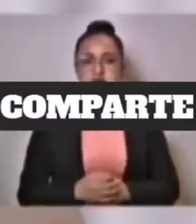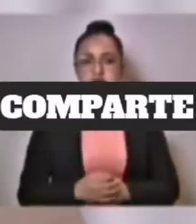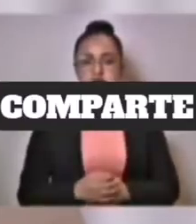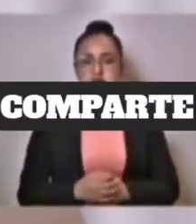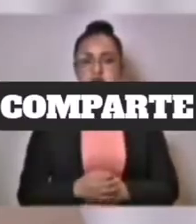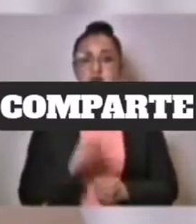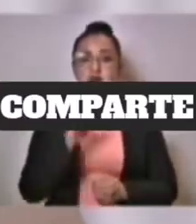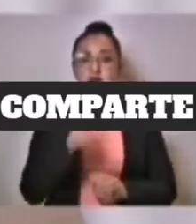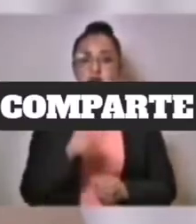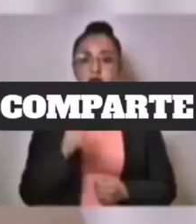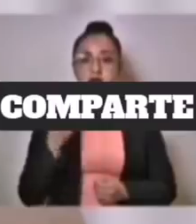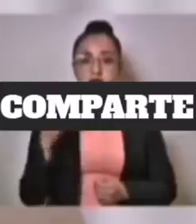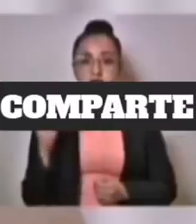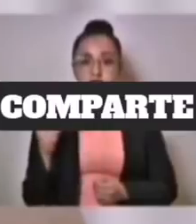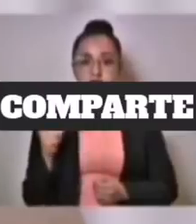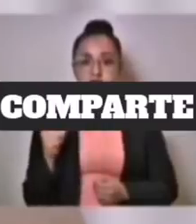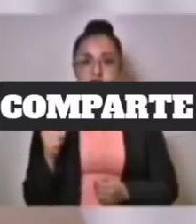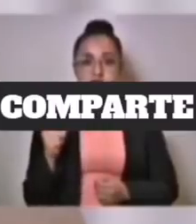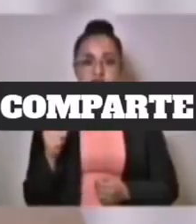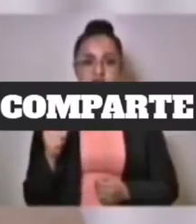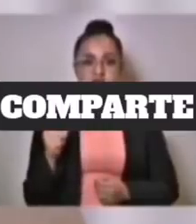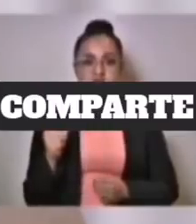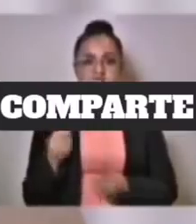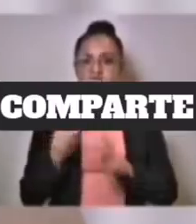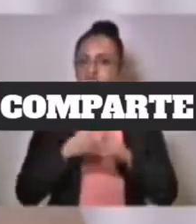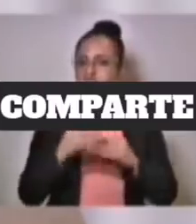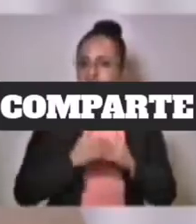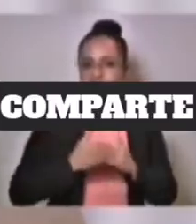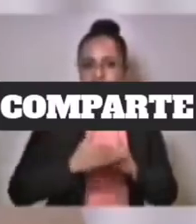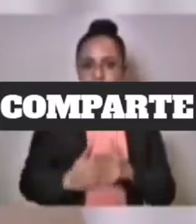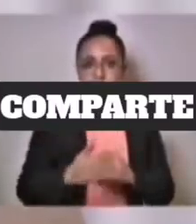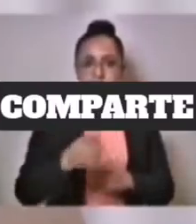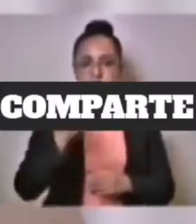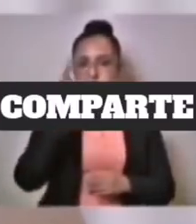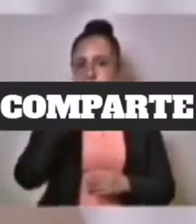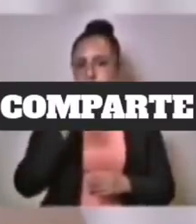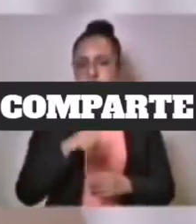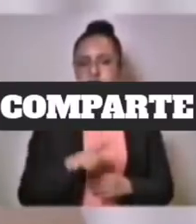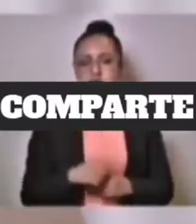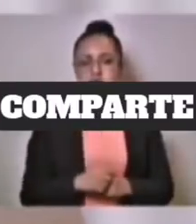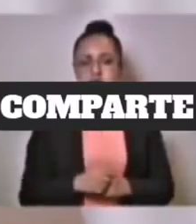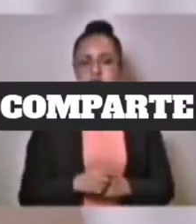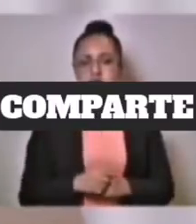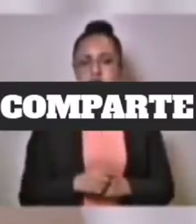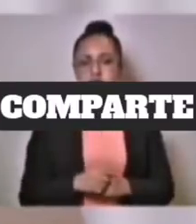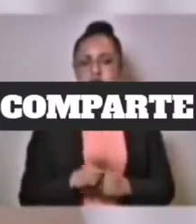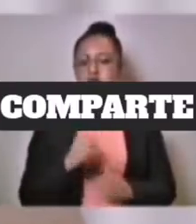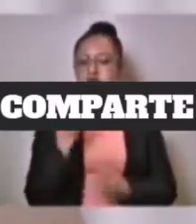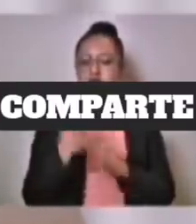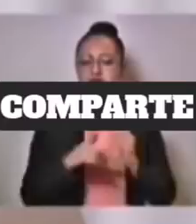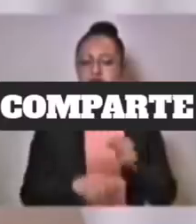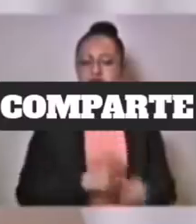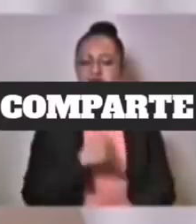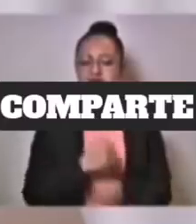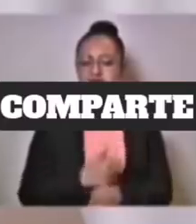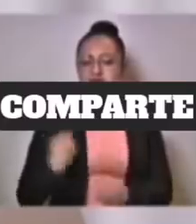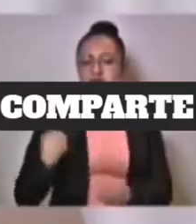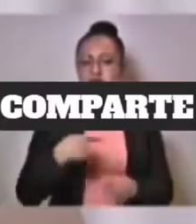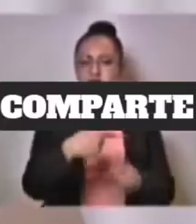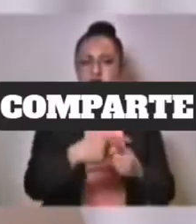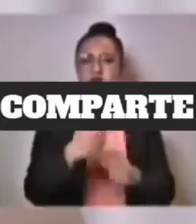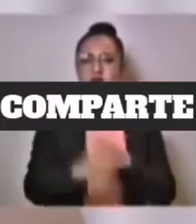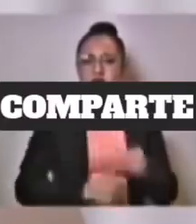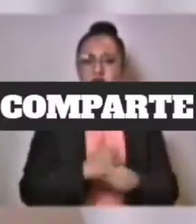Que agosto y septiembre sean los meses para concluir el actual ciclo